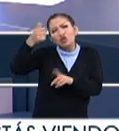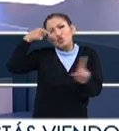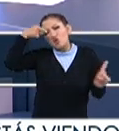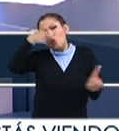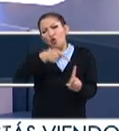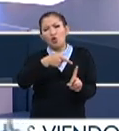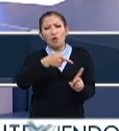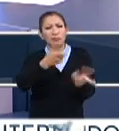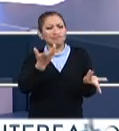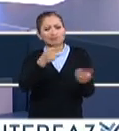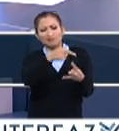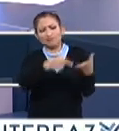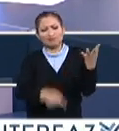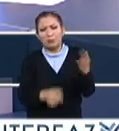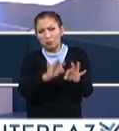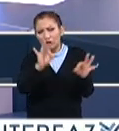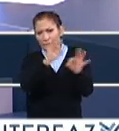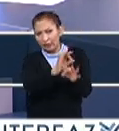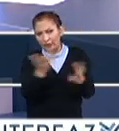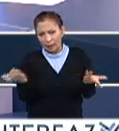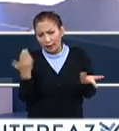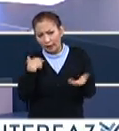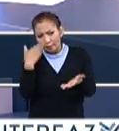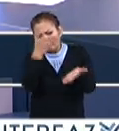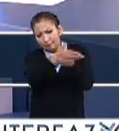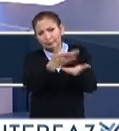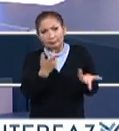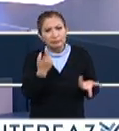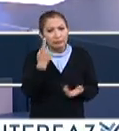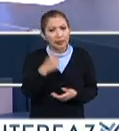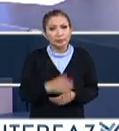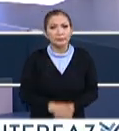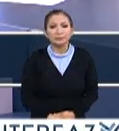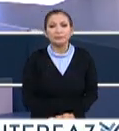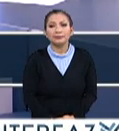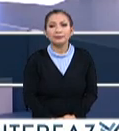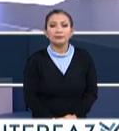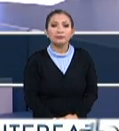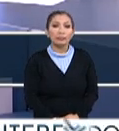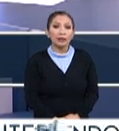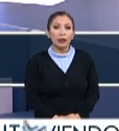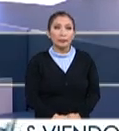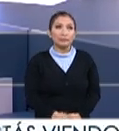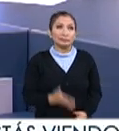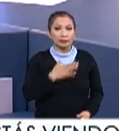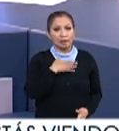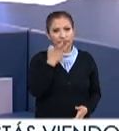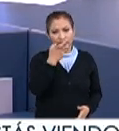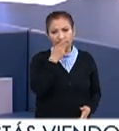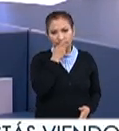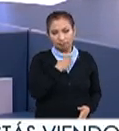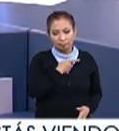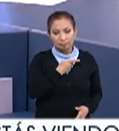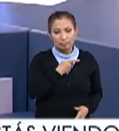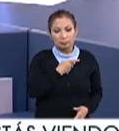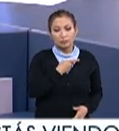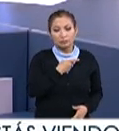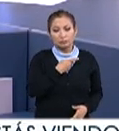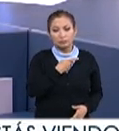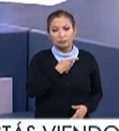muchas puntos de relevancia poder acercarse a este lenguaje. Sí, qué bueno que mencionas eso. De